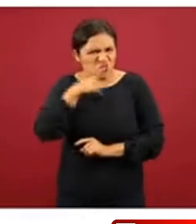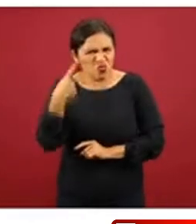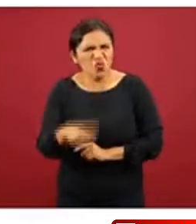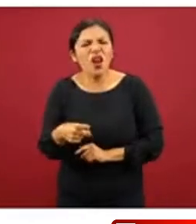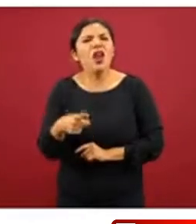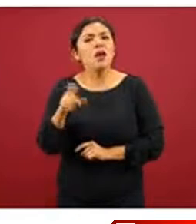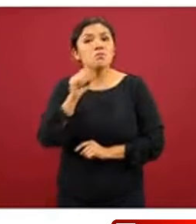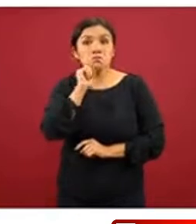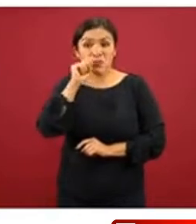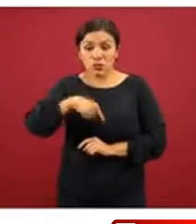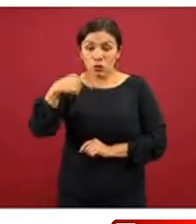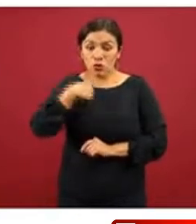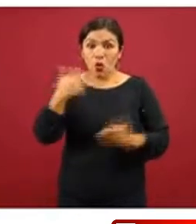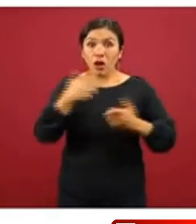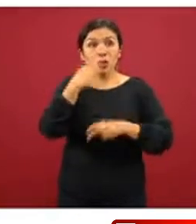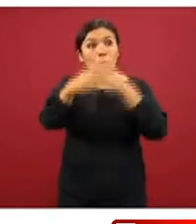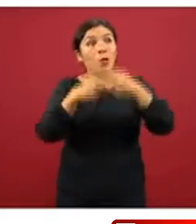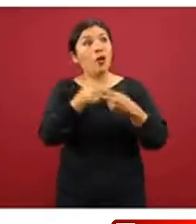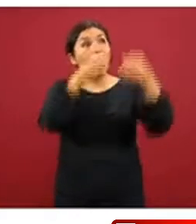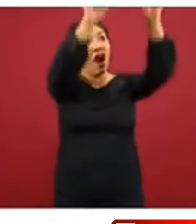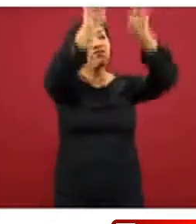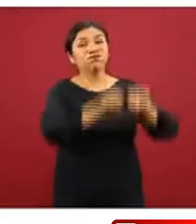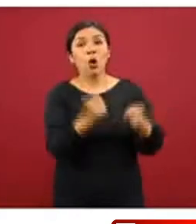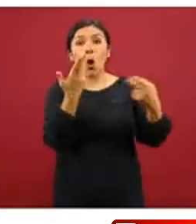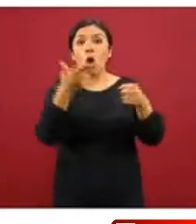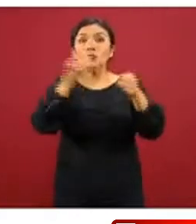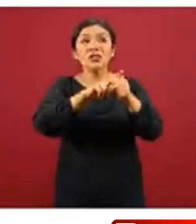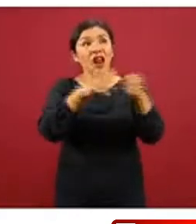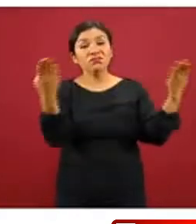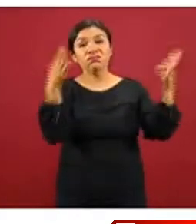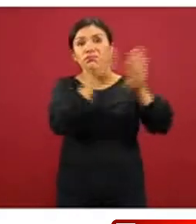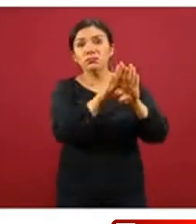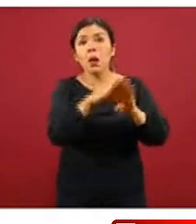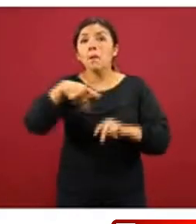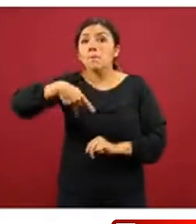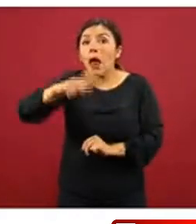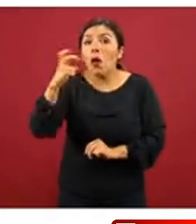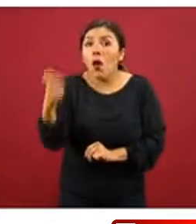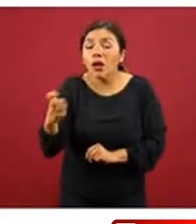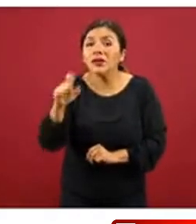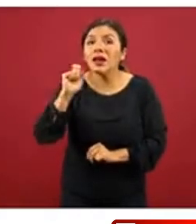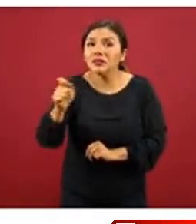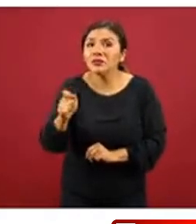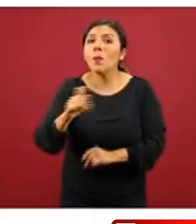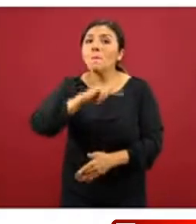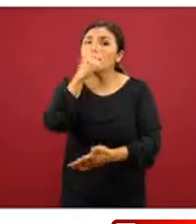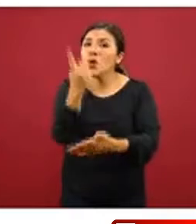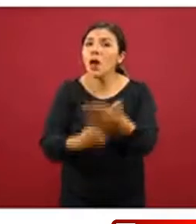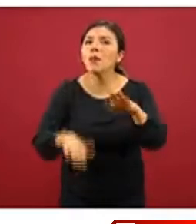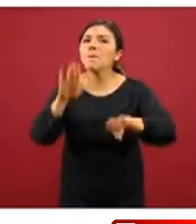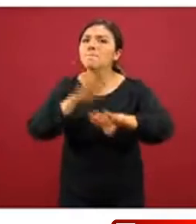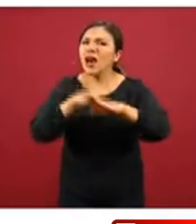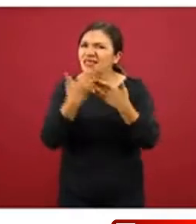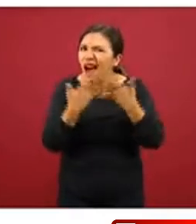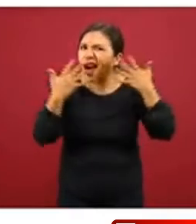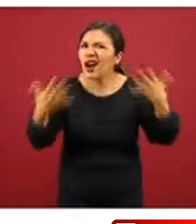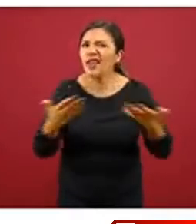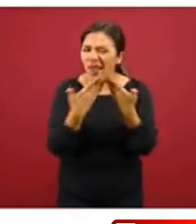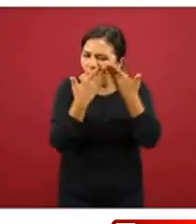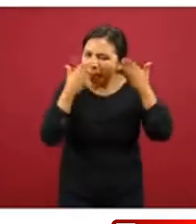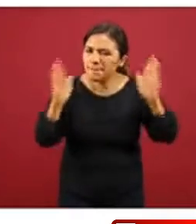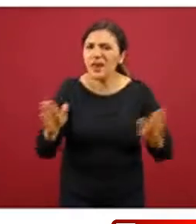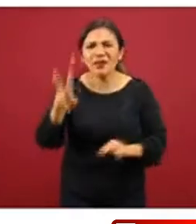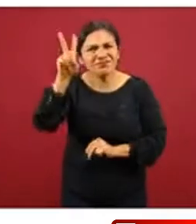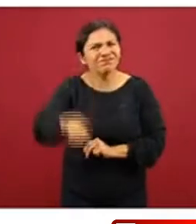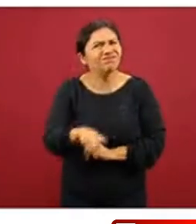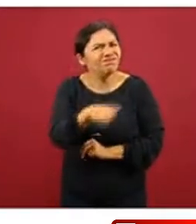doloroso que uno mismo fuera a cerrar el hospital, pero esta es una fortaleza grande, es un programa abierto,